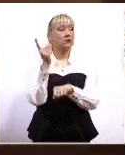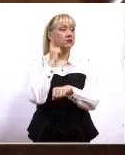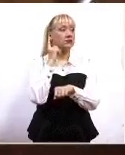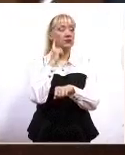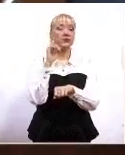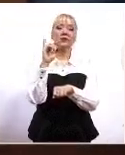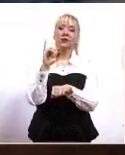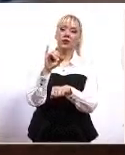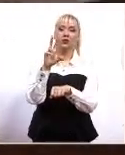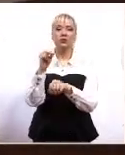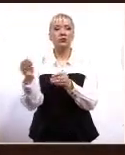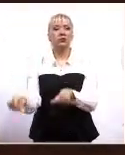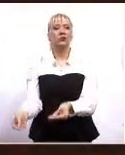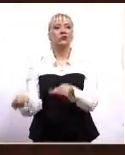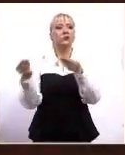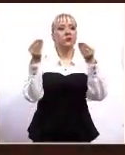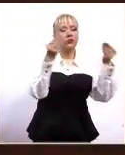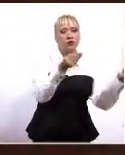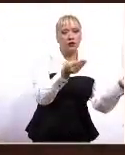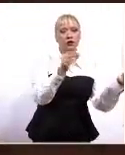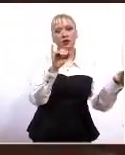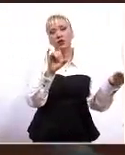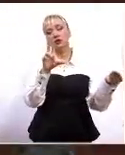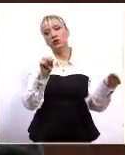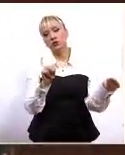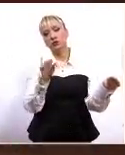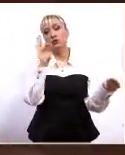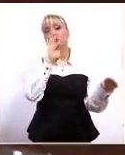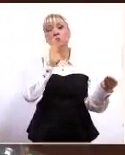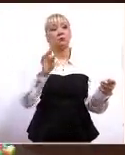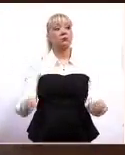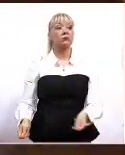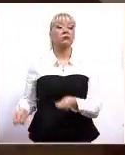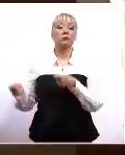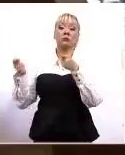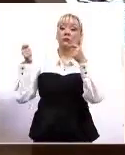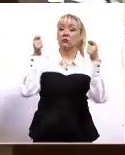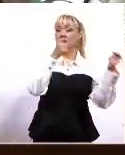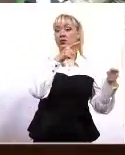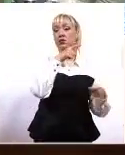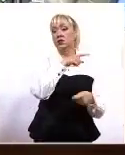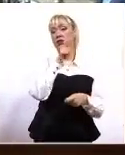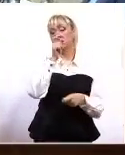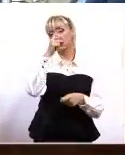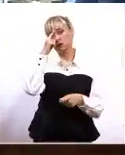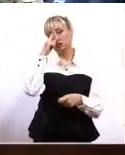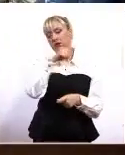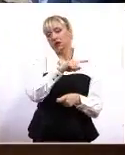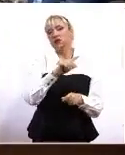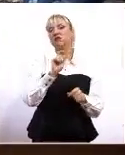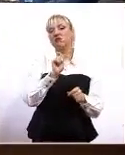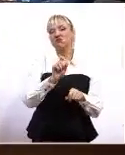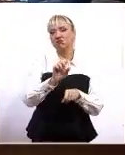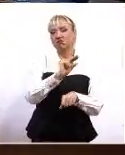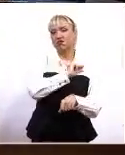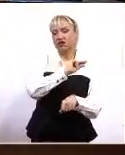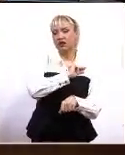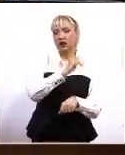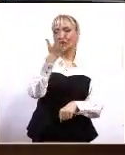lo devuelve a la UTC o no. Si se lo devuelve a la UTC, tiene que darle a la UTC 10